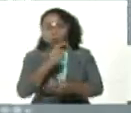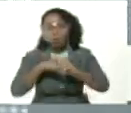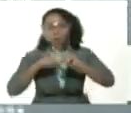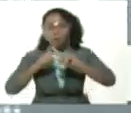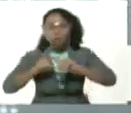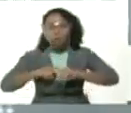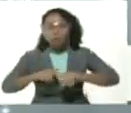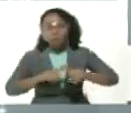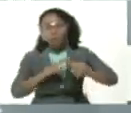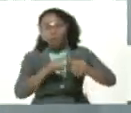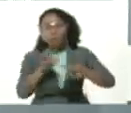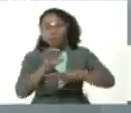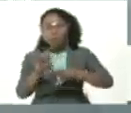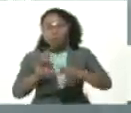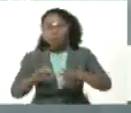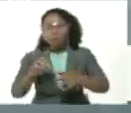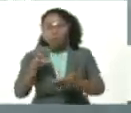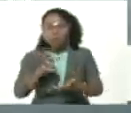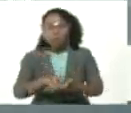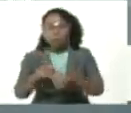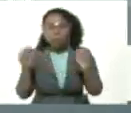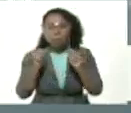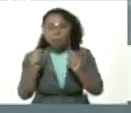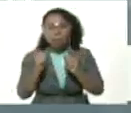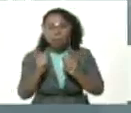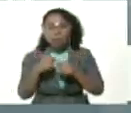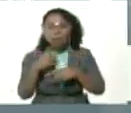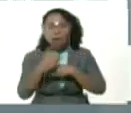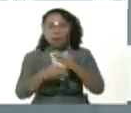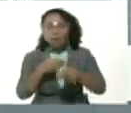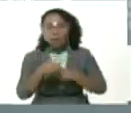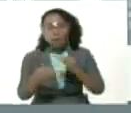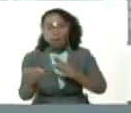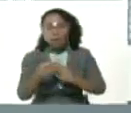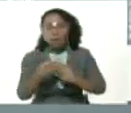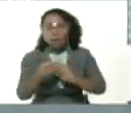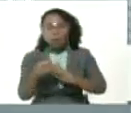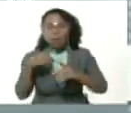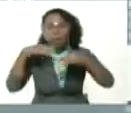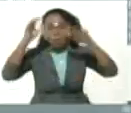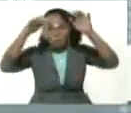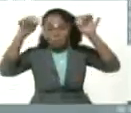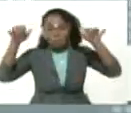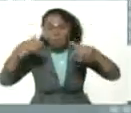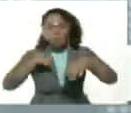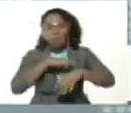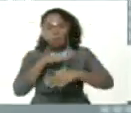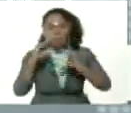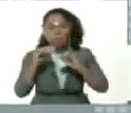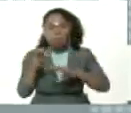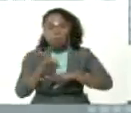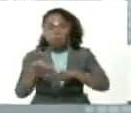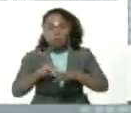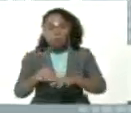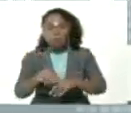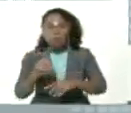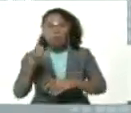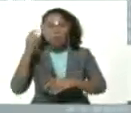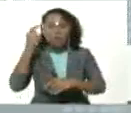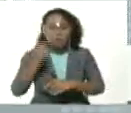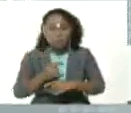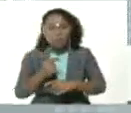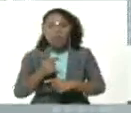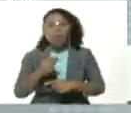distintos municipios del estado Mérida que han sido afectados por la lluvia. Estamos hablando de los municipios Sucre, Antonio